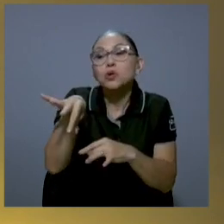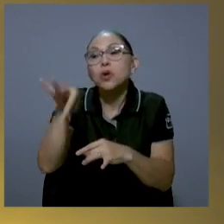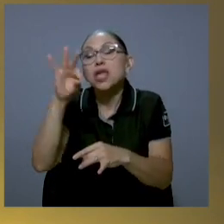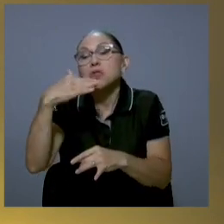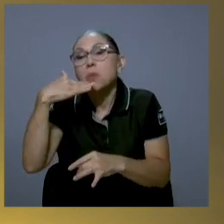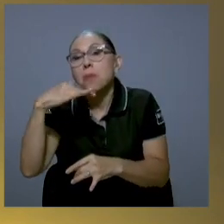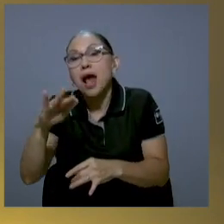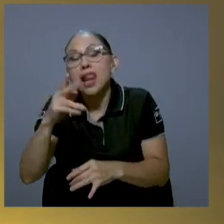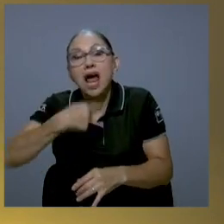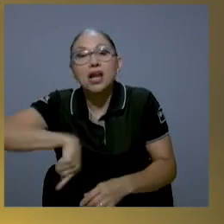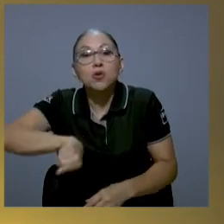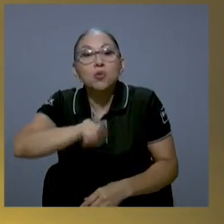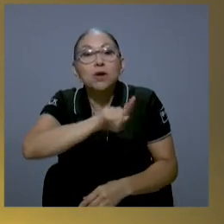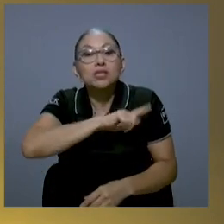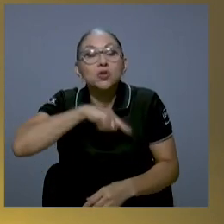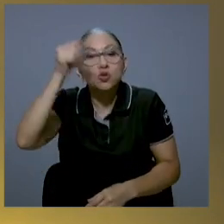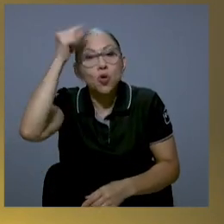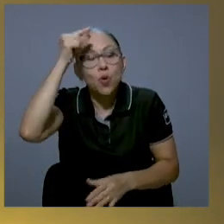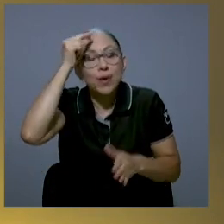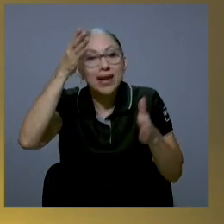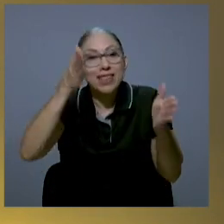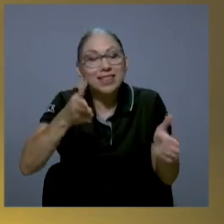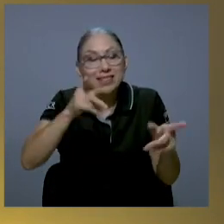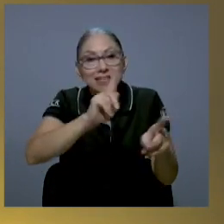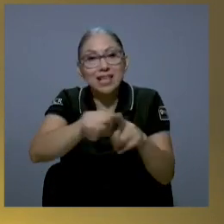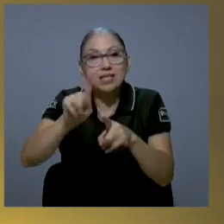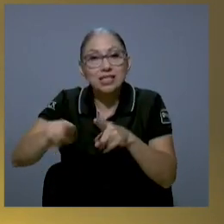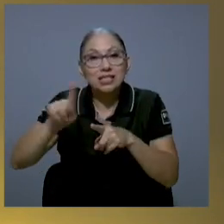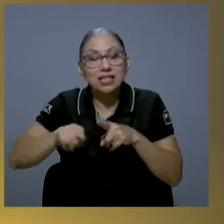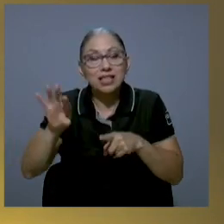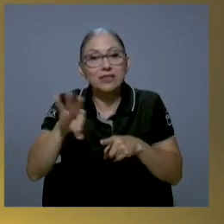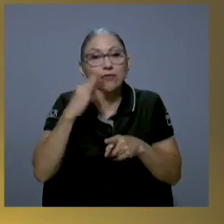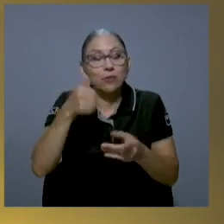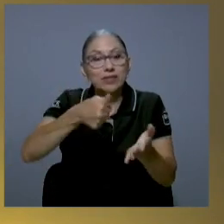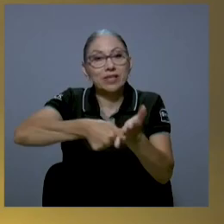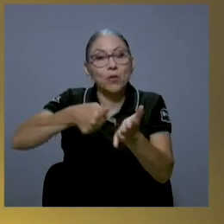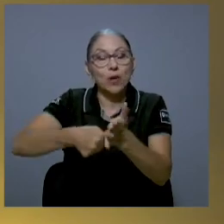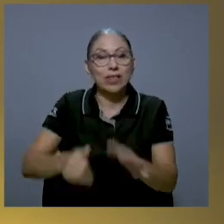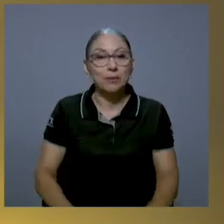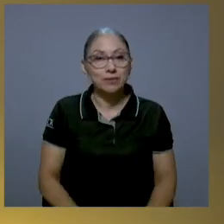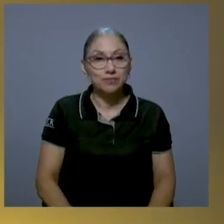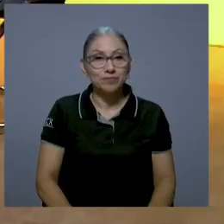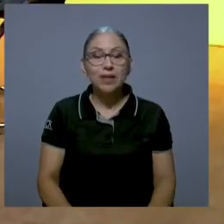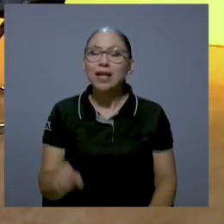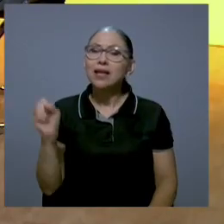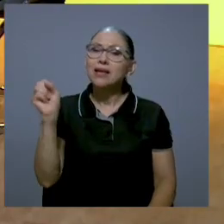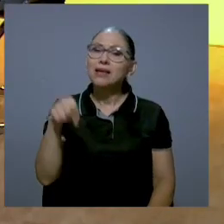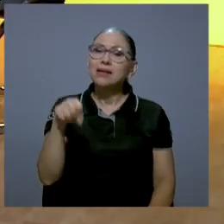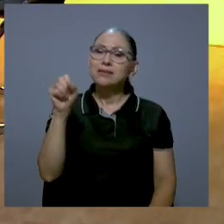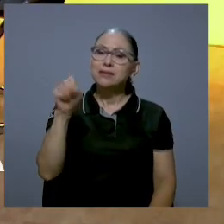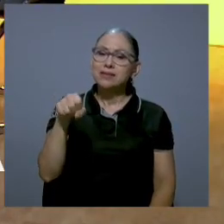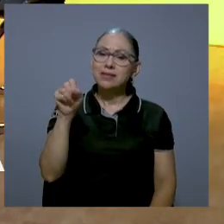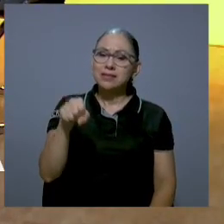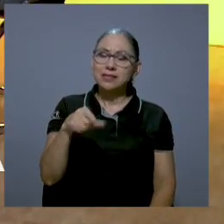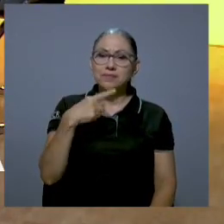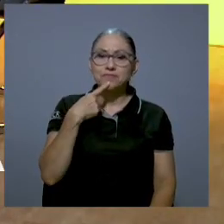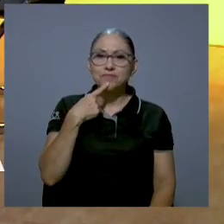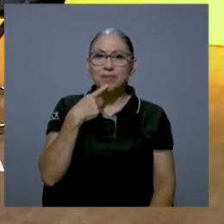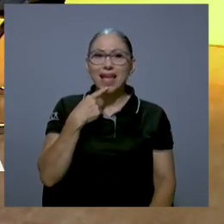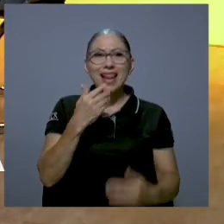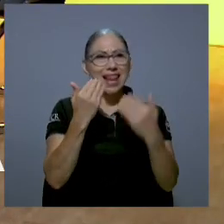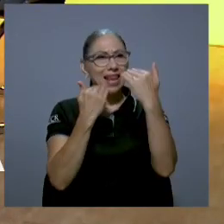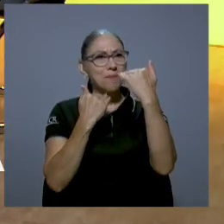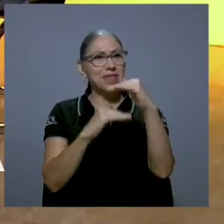a nuestros gobernantes en los distintos ámbitos en los que votamos. Sí, la limitación de desplazarse libremente por el país,